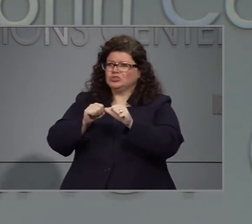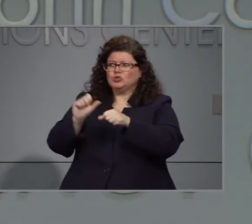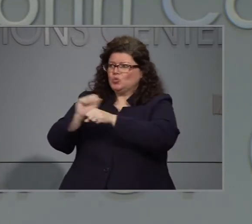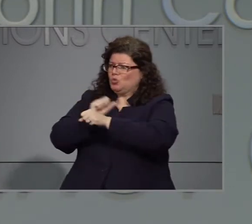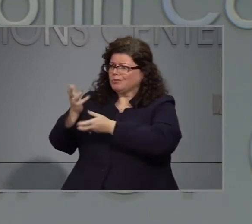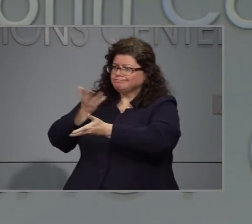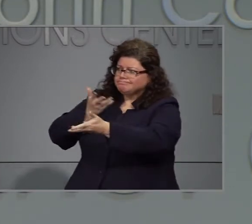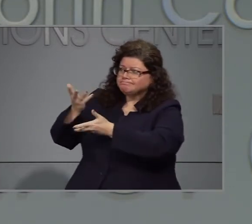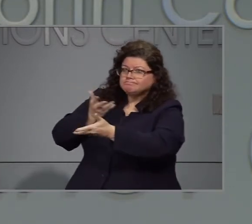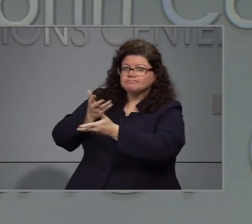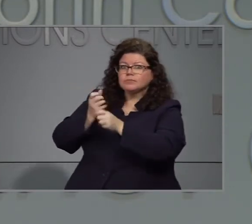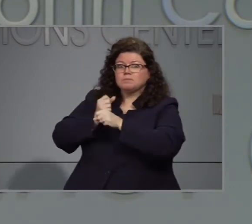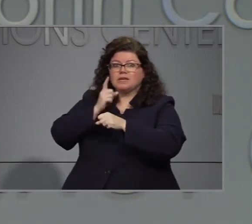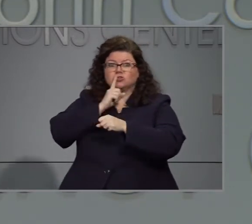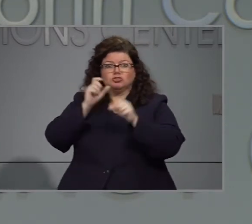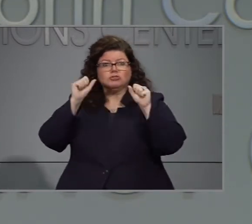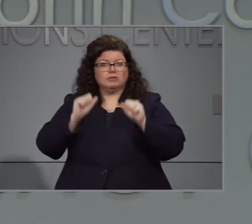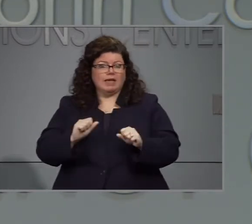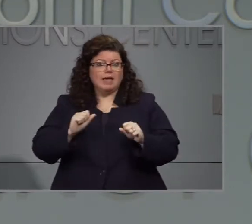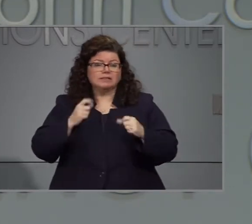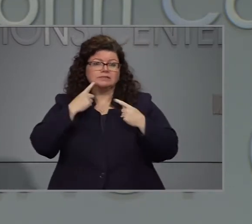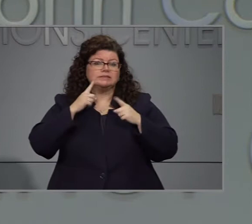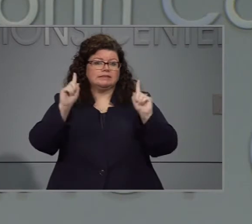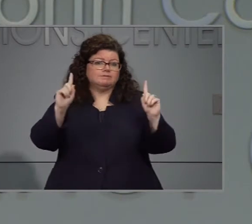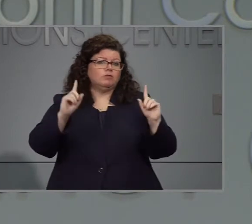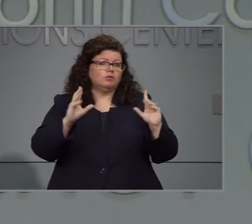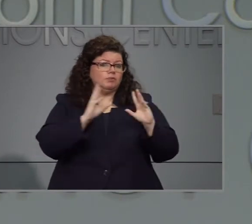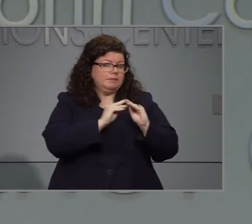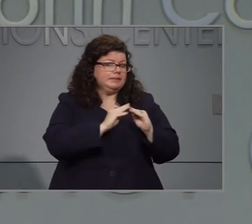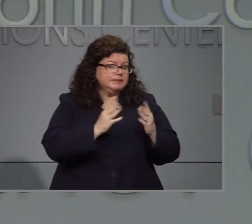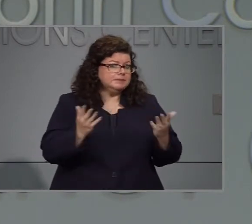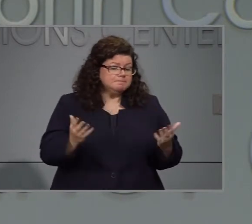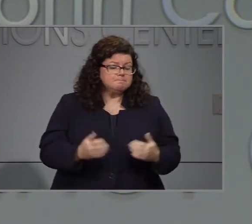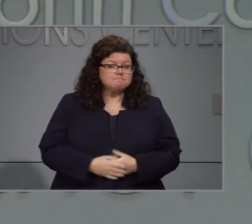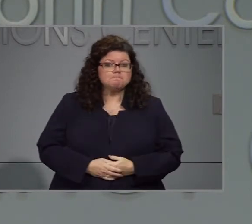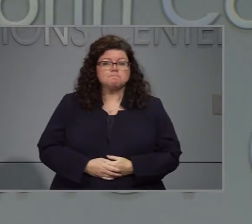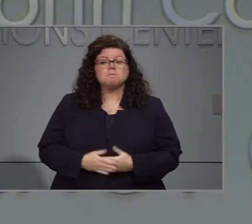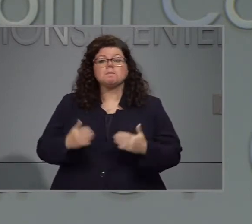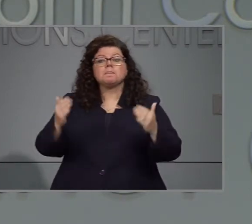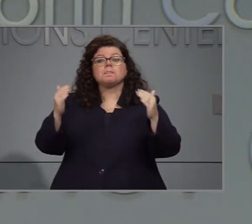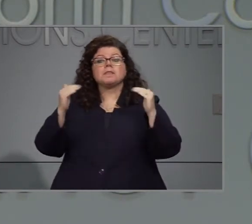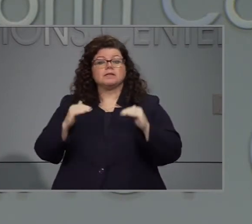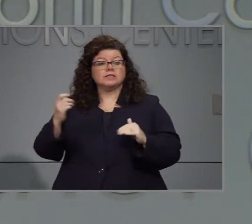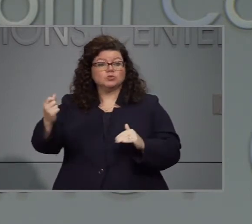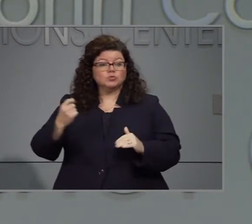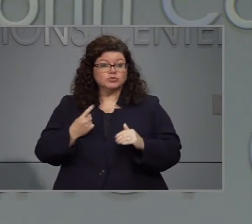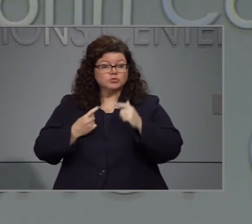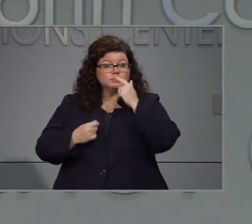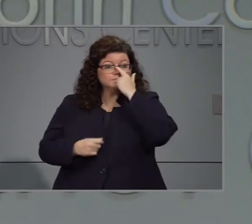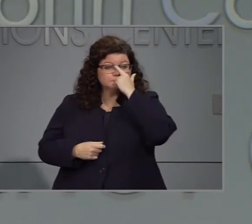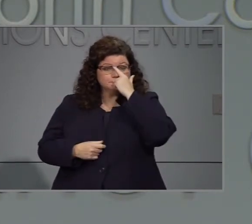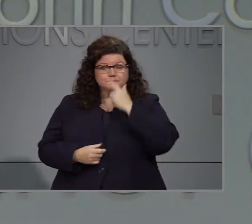Humanos continuará trabajando con la RNC para que esto se logre. Siguiente.